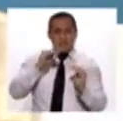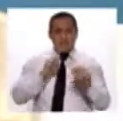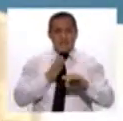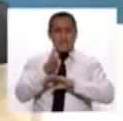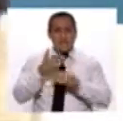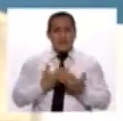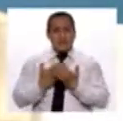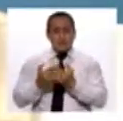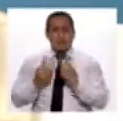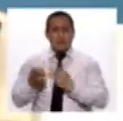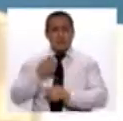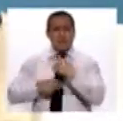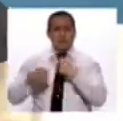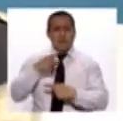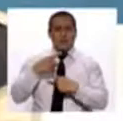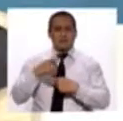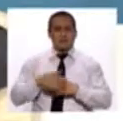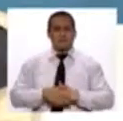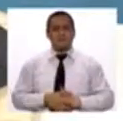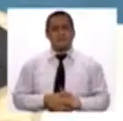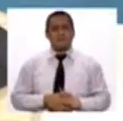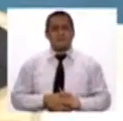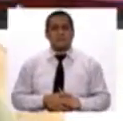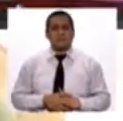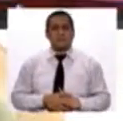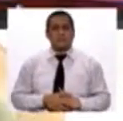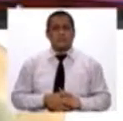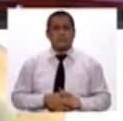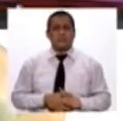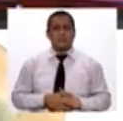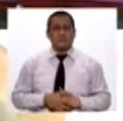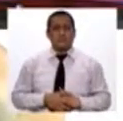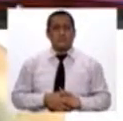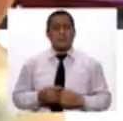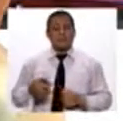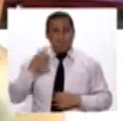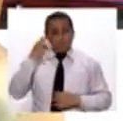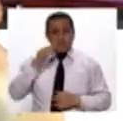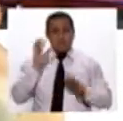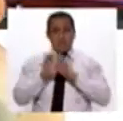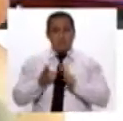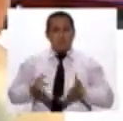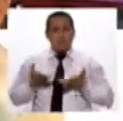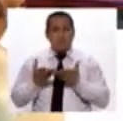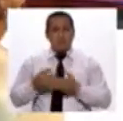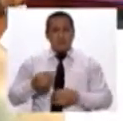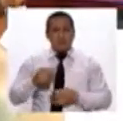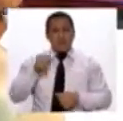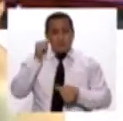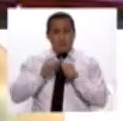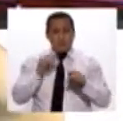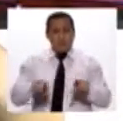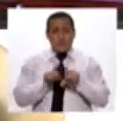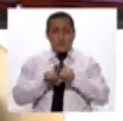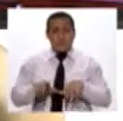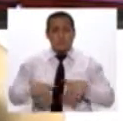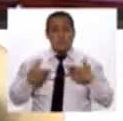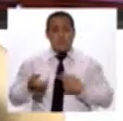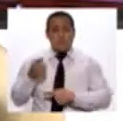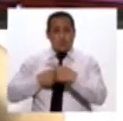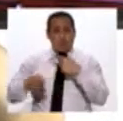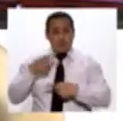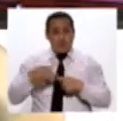a la judicatura para volverla a voltear y volverla a aplicar, ¿no? ¿Y le parece que así como le dieron la atribución y luego se la retiraron, se podría